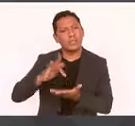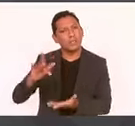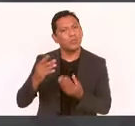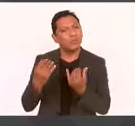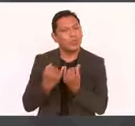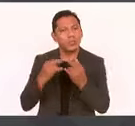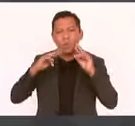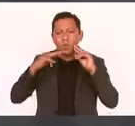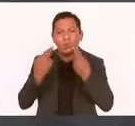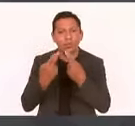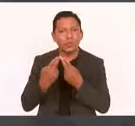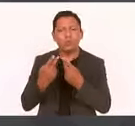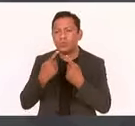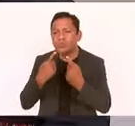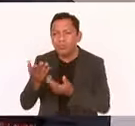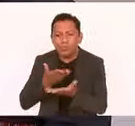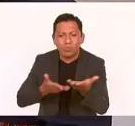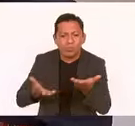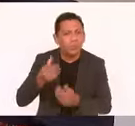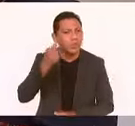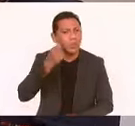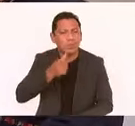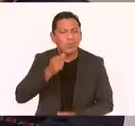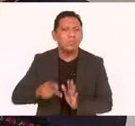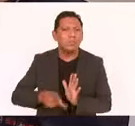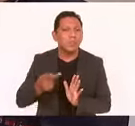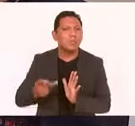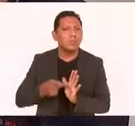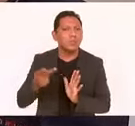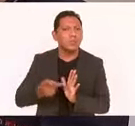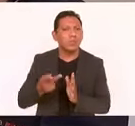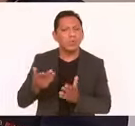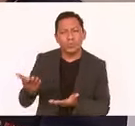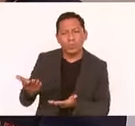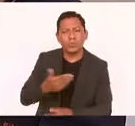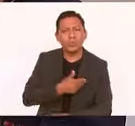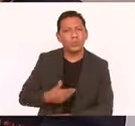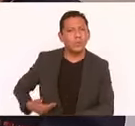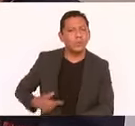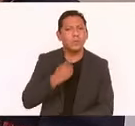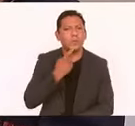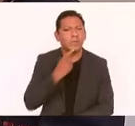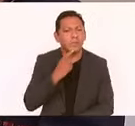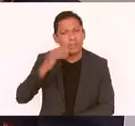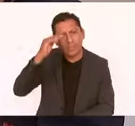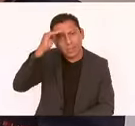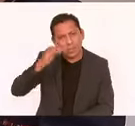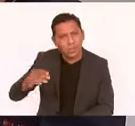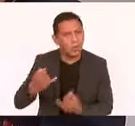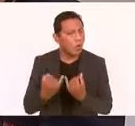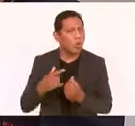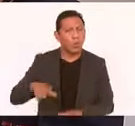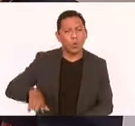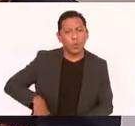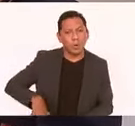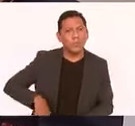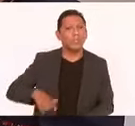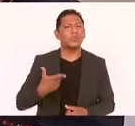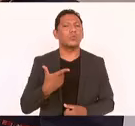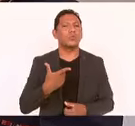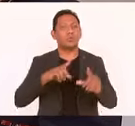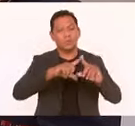estas reuniones que hemos tenido periódicamente con usted, señor presidente, con los gobernadores,